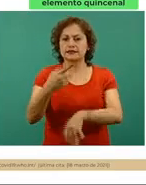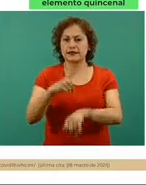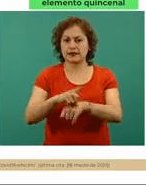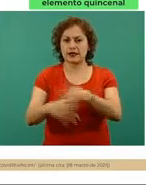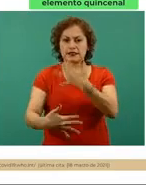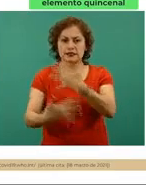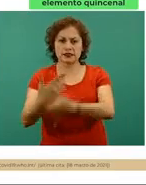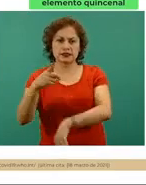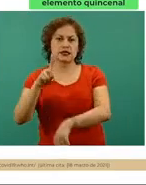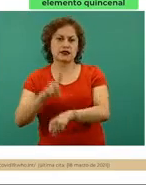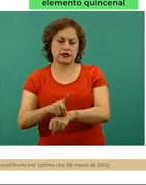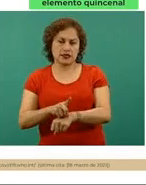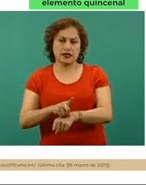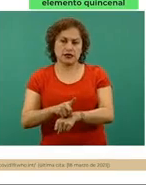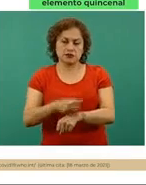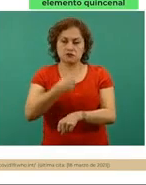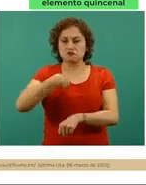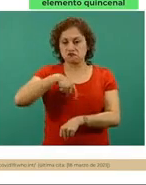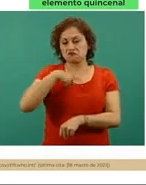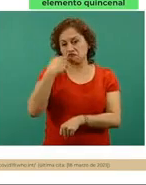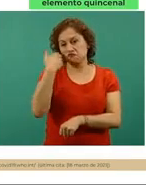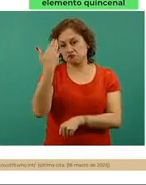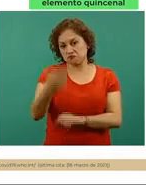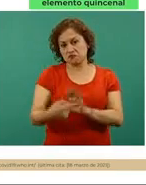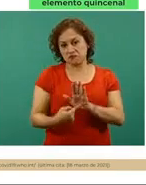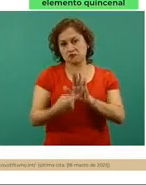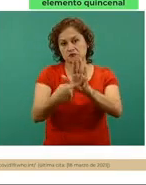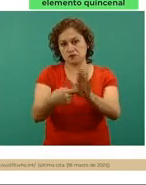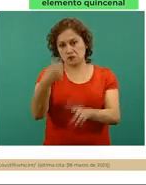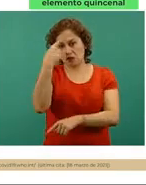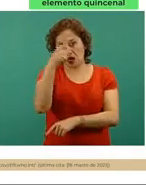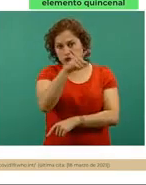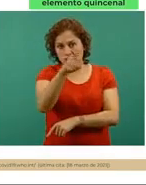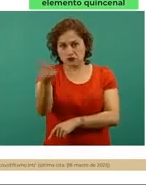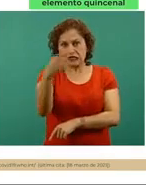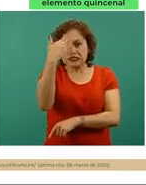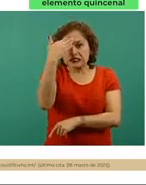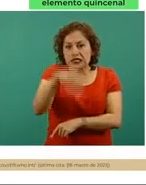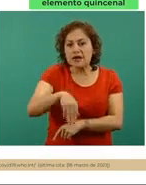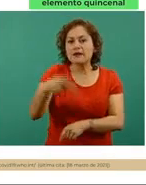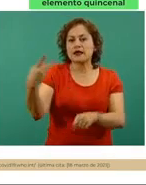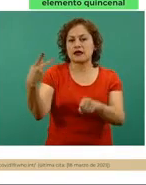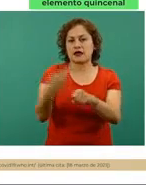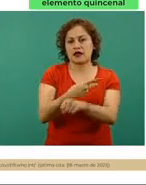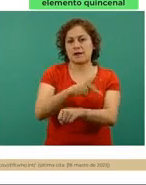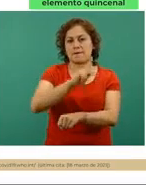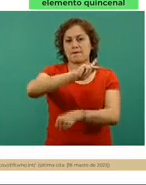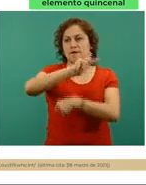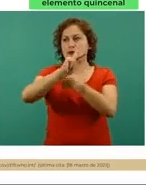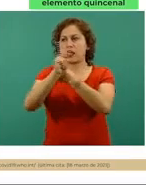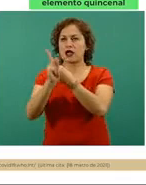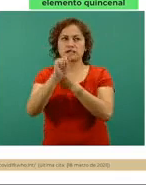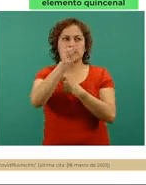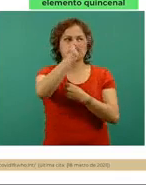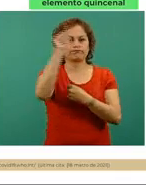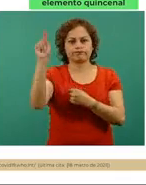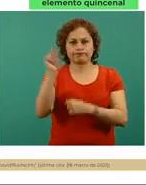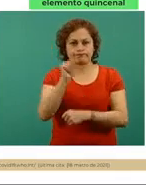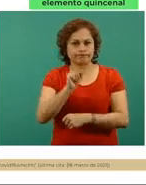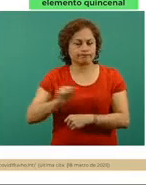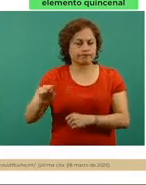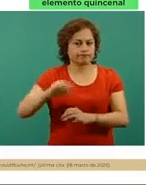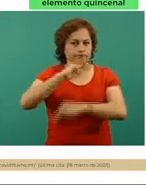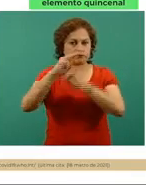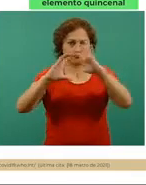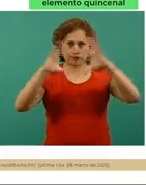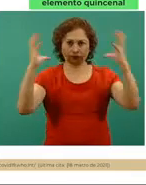presentando y que queremos compartir también para contar con más información y más detalle de lo que está ocurriendo, ¿no? De lo que está ocurriendo en otras